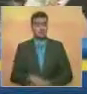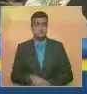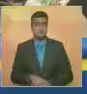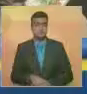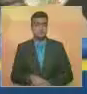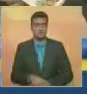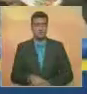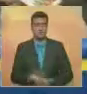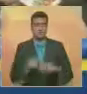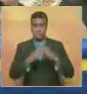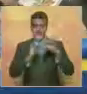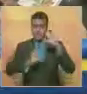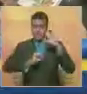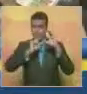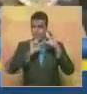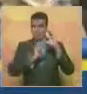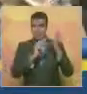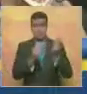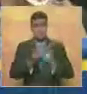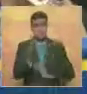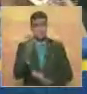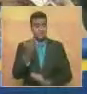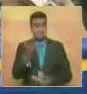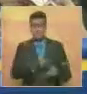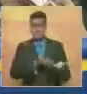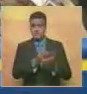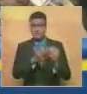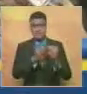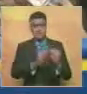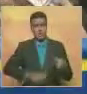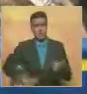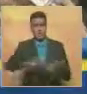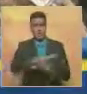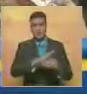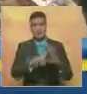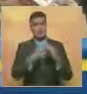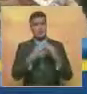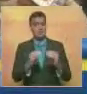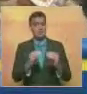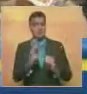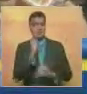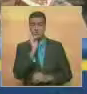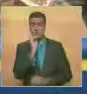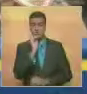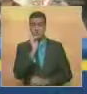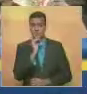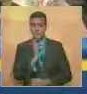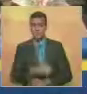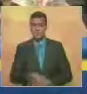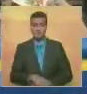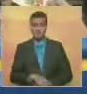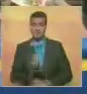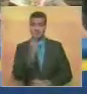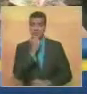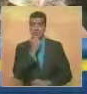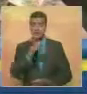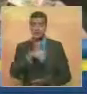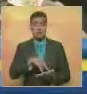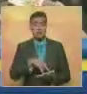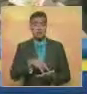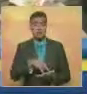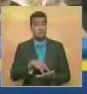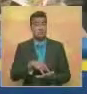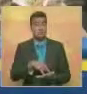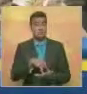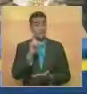y su equipo es muy importante, ¿no? Siempre mantiene una cobertura de las noticias locales de Valencia, de Carabobo, y